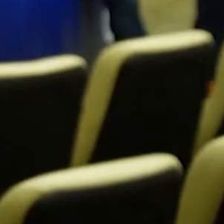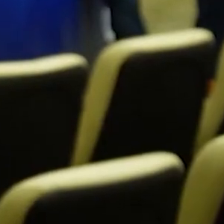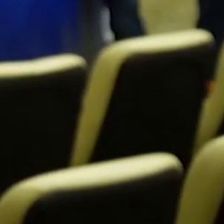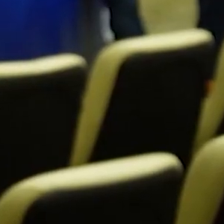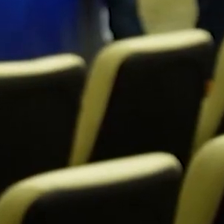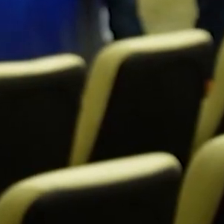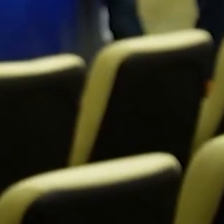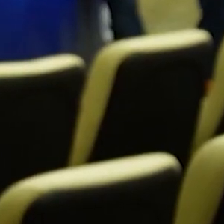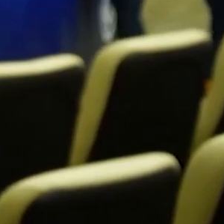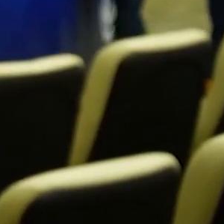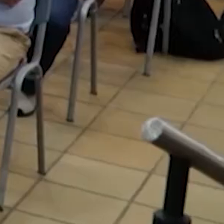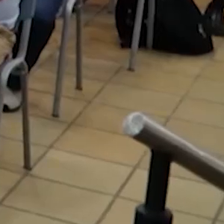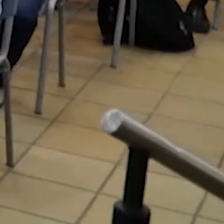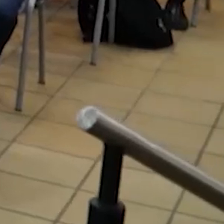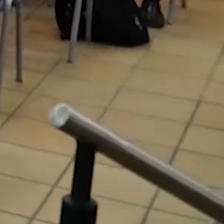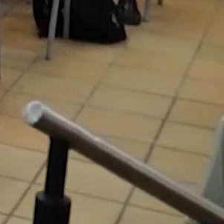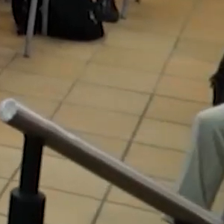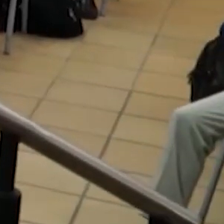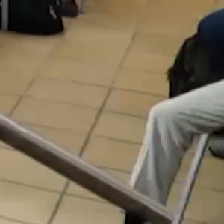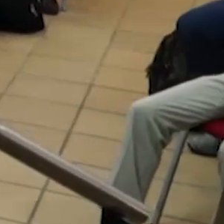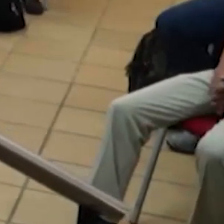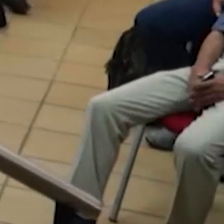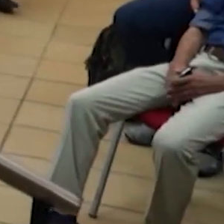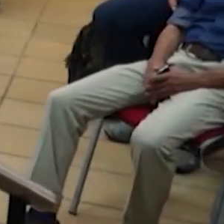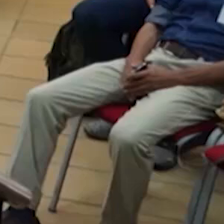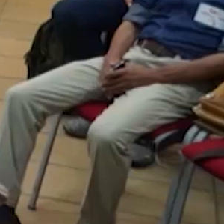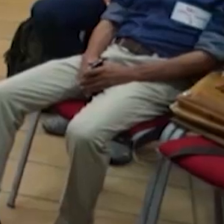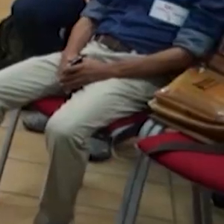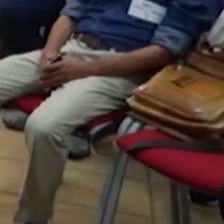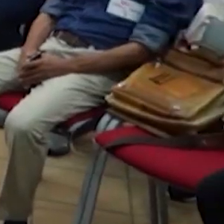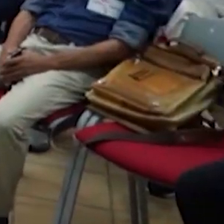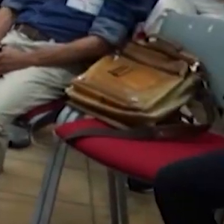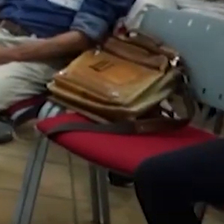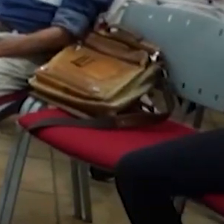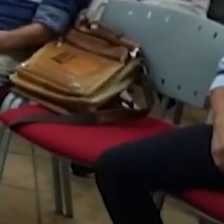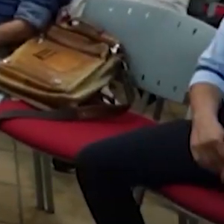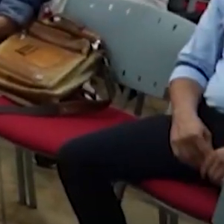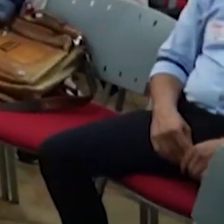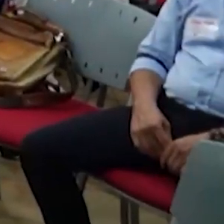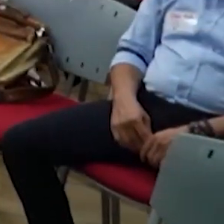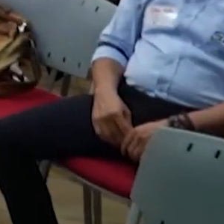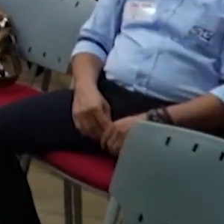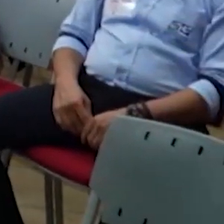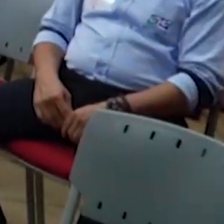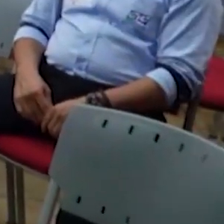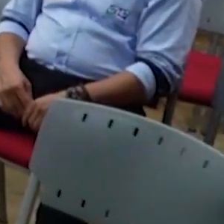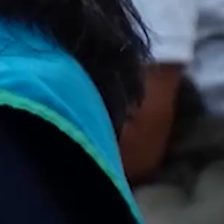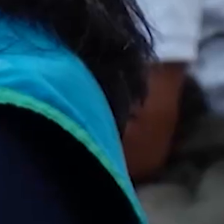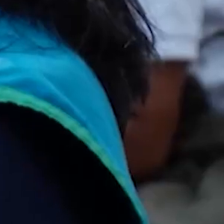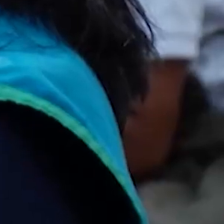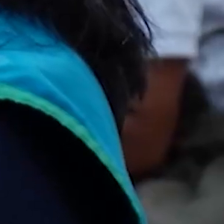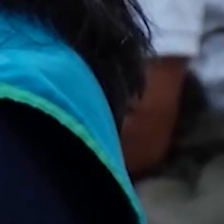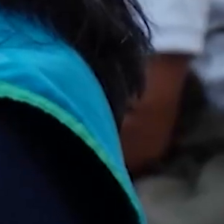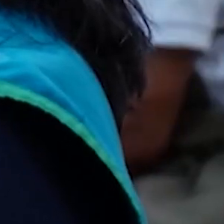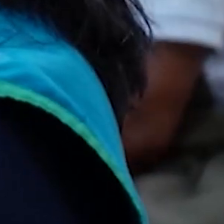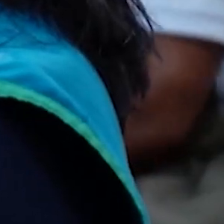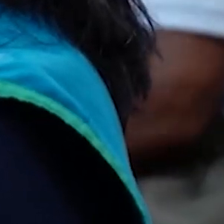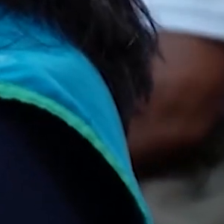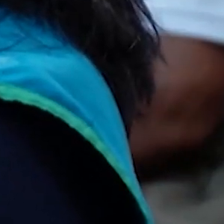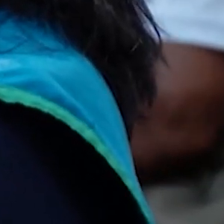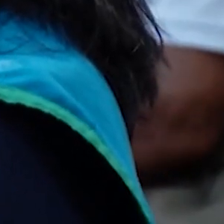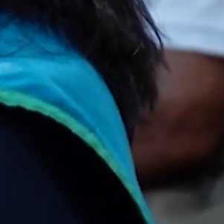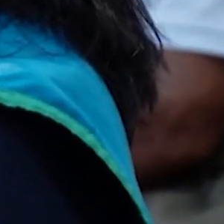Corporación Autónoma Regional del Valle del Cauca. Además, no se podría ejecutar el Plan de Acción Corporativo 2024-2027 y por ende